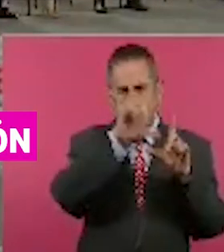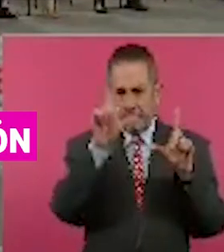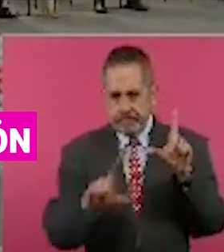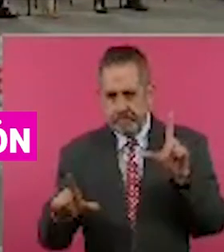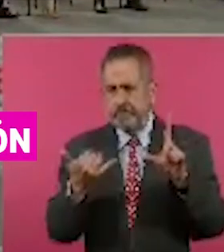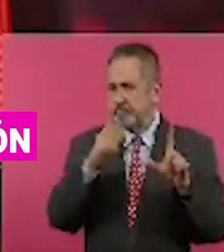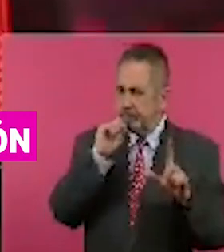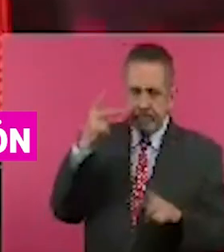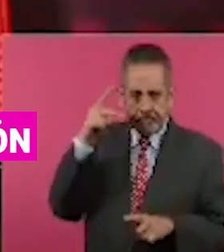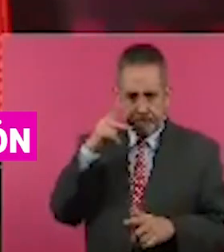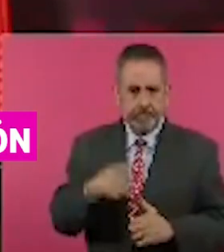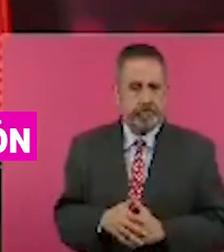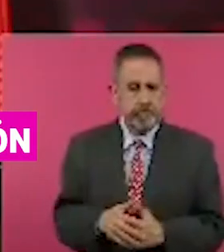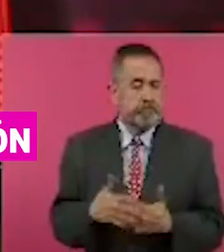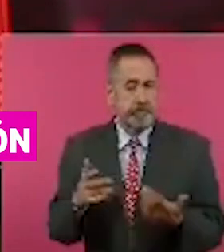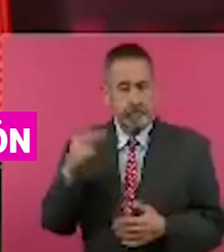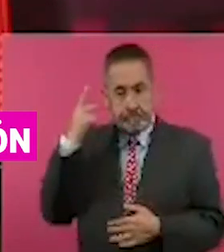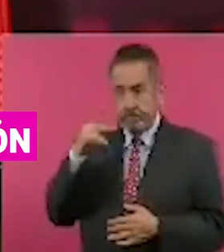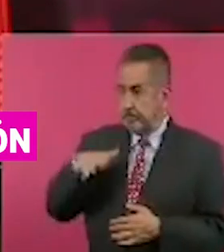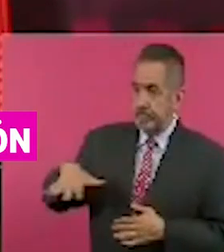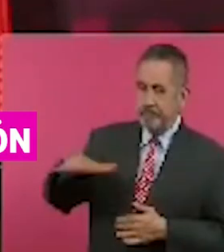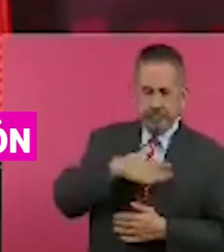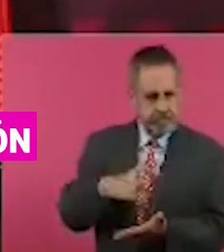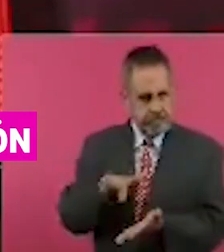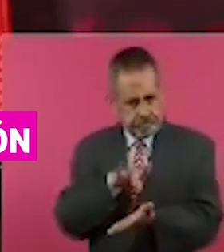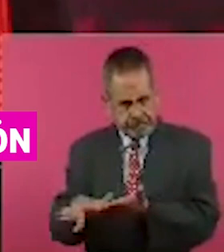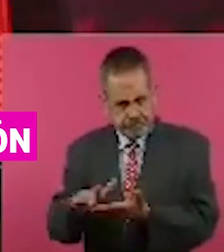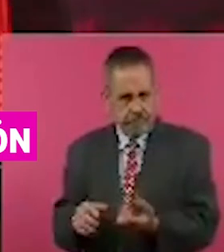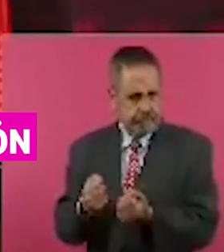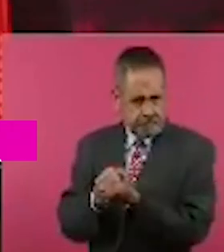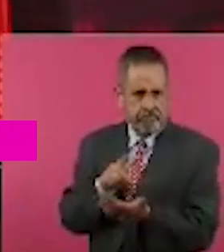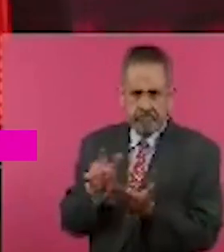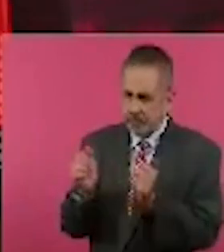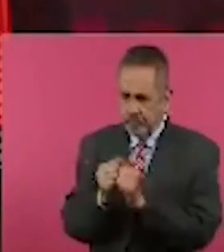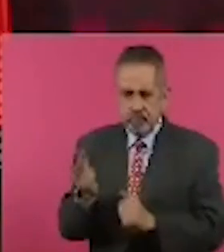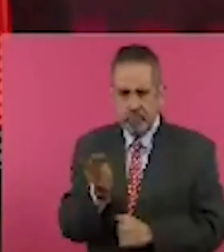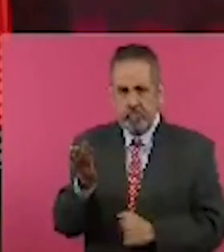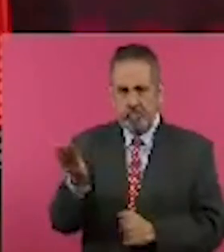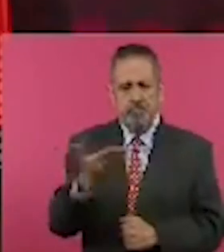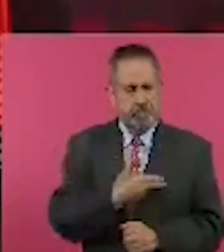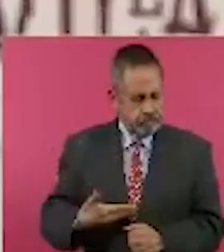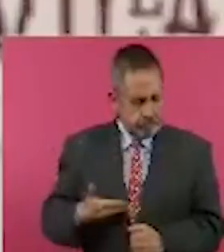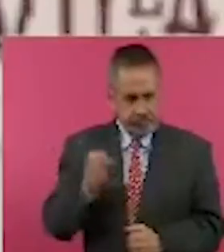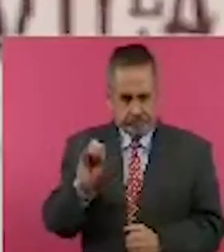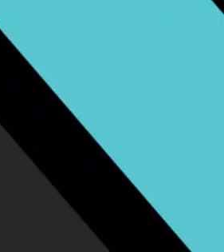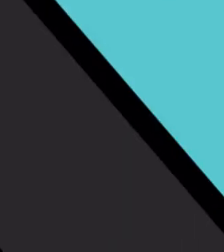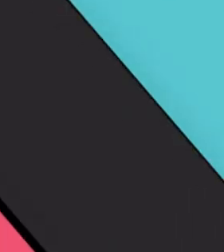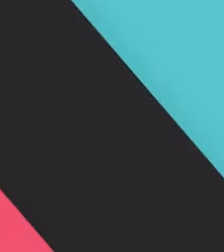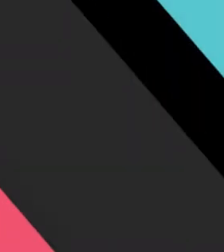de la entidad poblana, se han realizado las siguientes acciones de reconstrucción: cultura, vivienda, educación, IMSS y IMSS